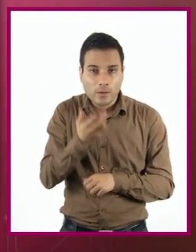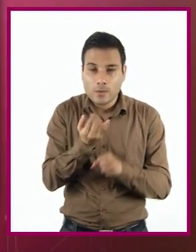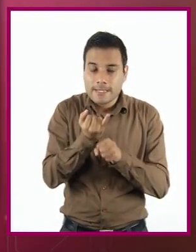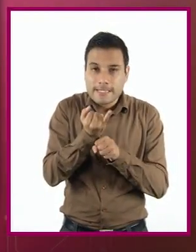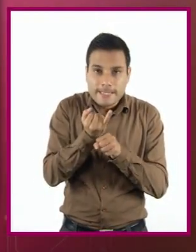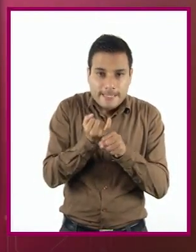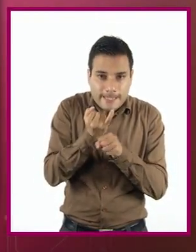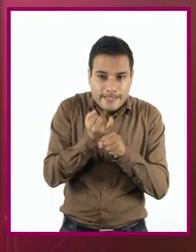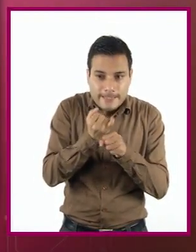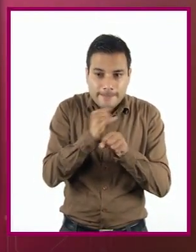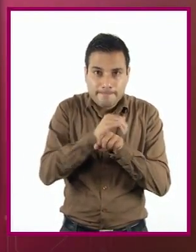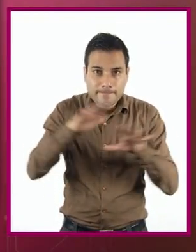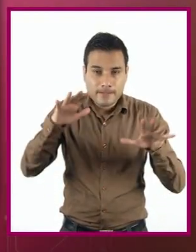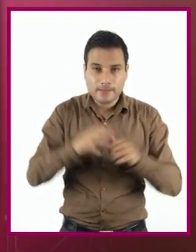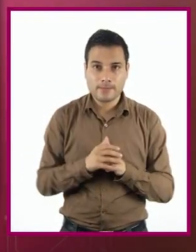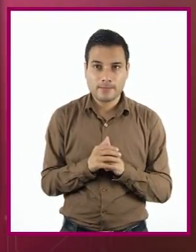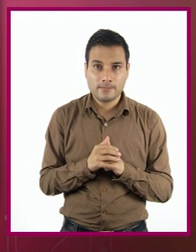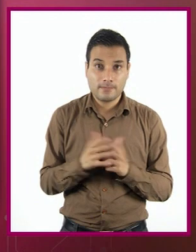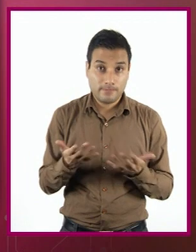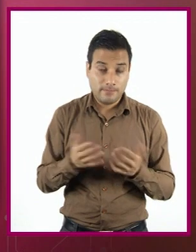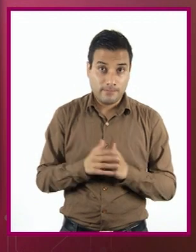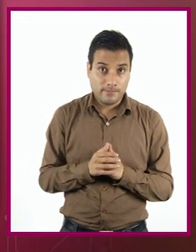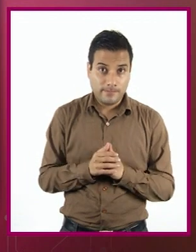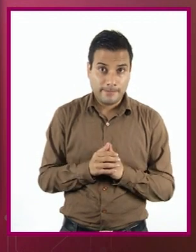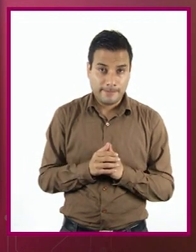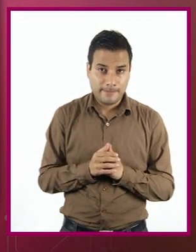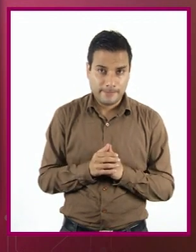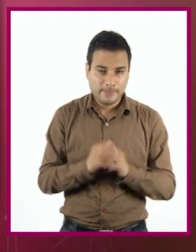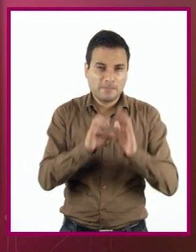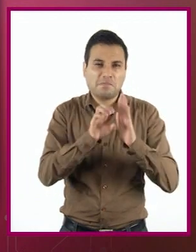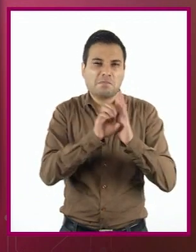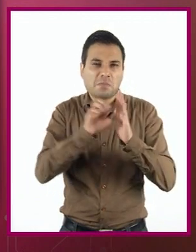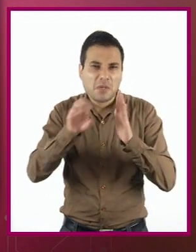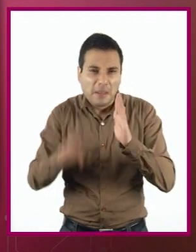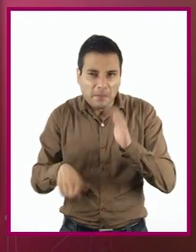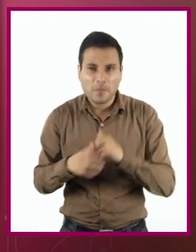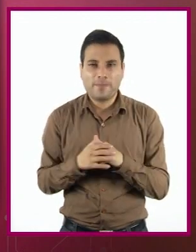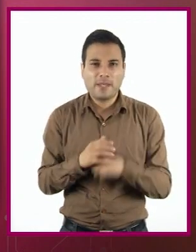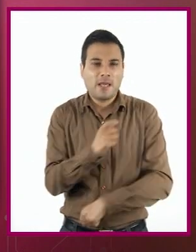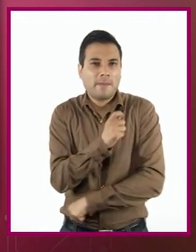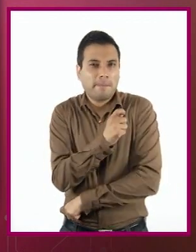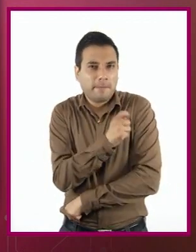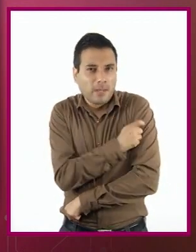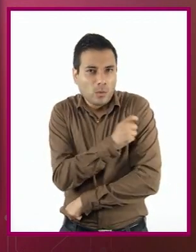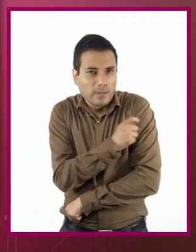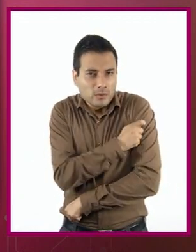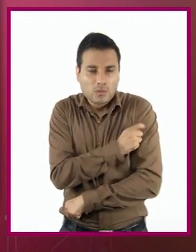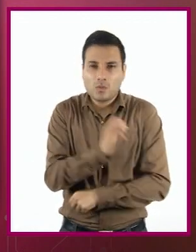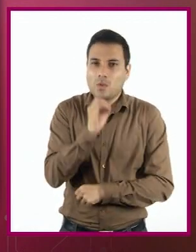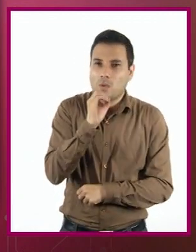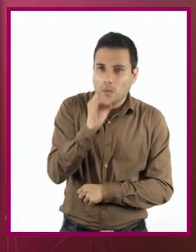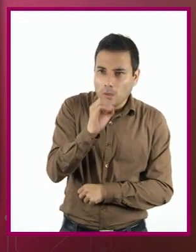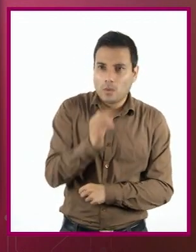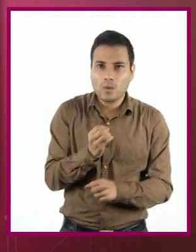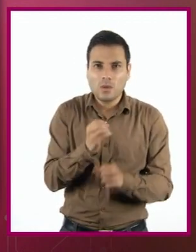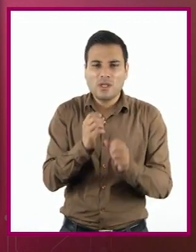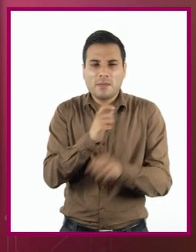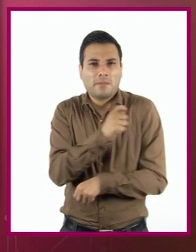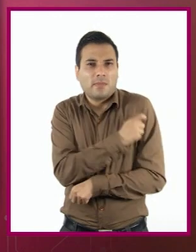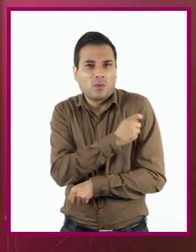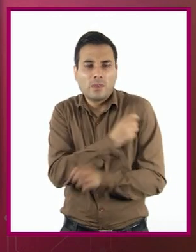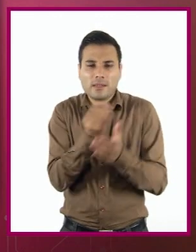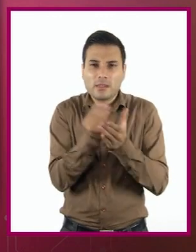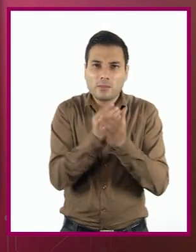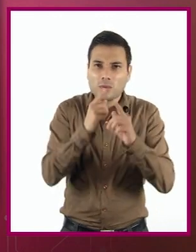responderse preguntas sobre la importancia de la vacunación o cómo funcionan los distintos tipos de vacunas